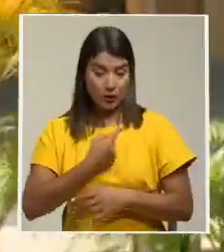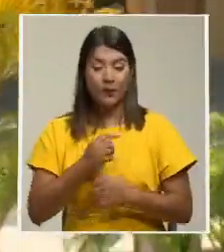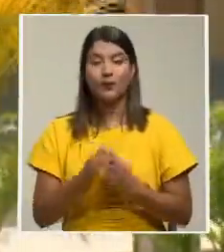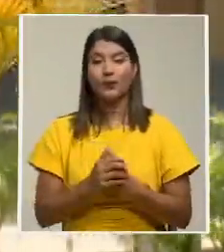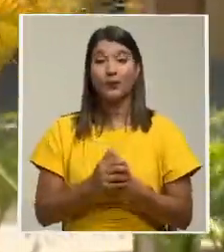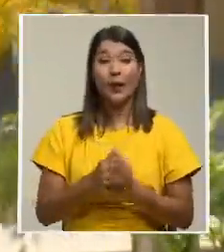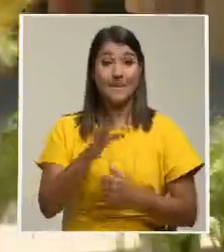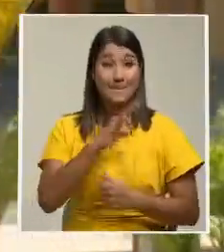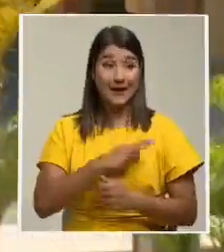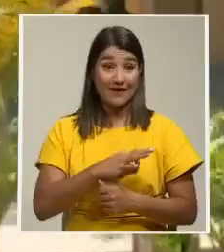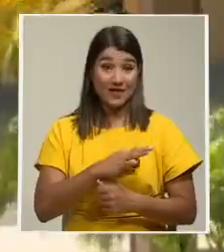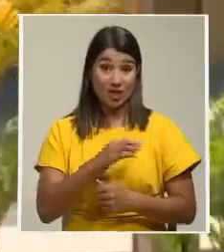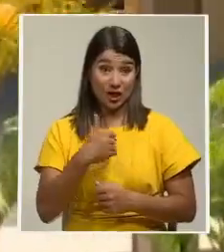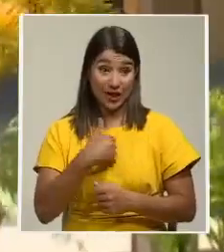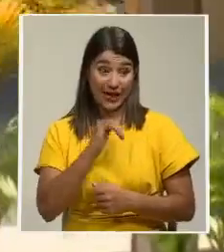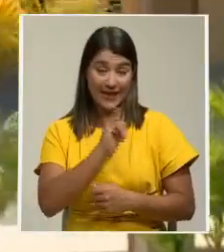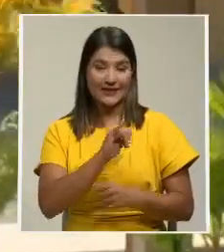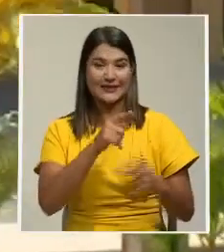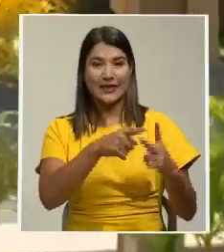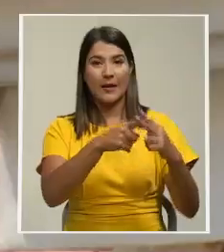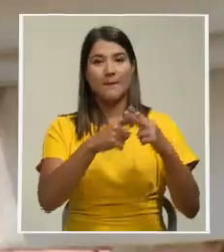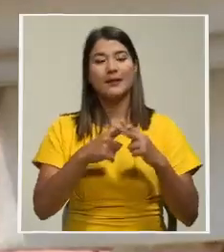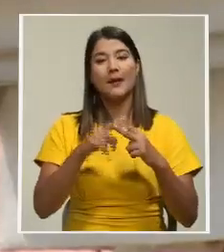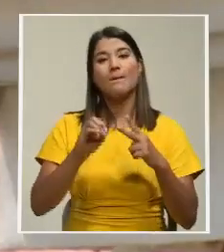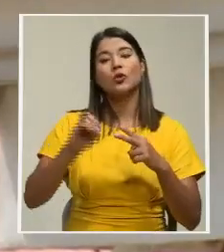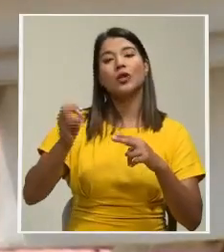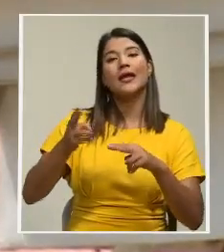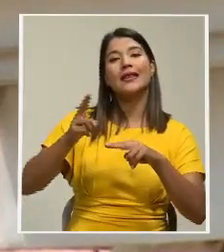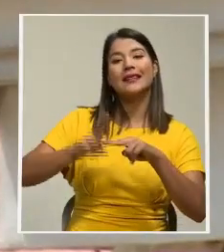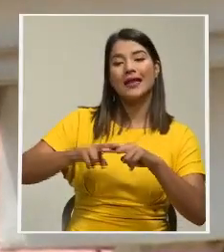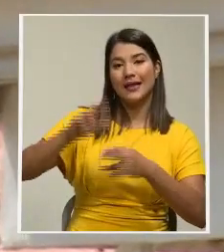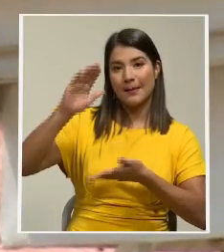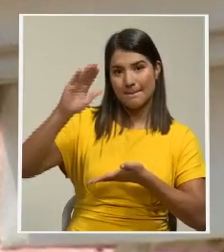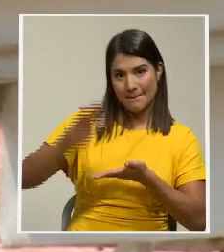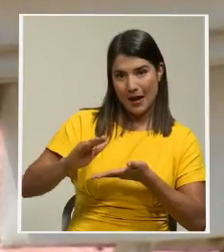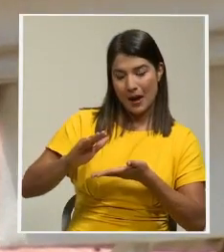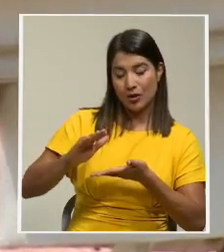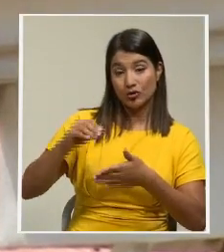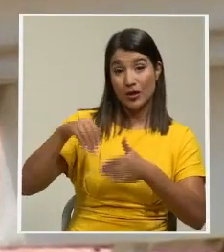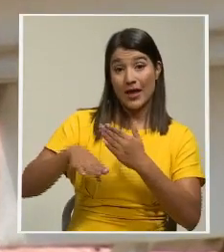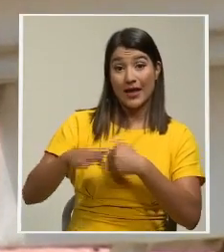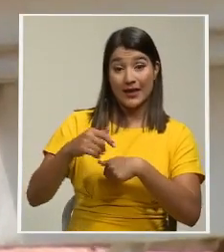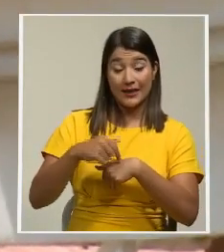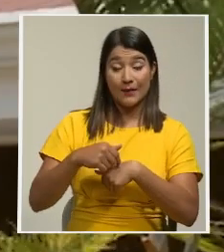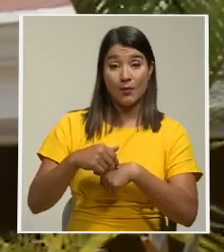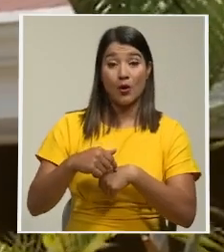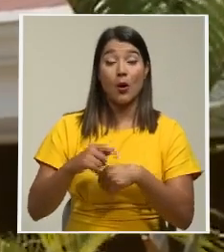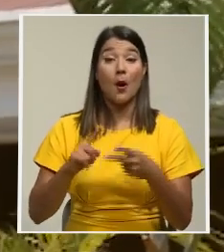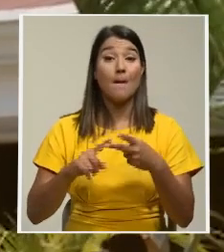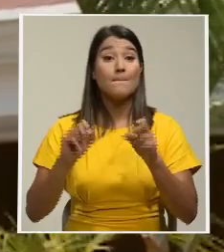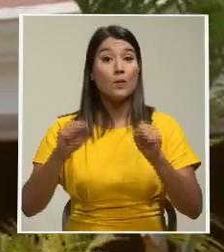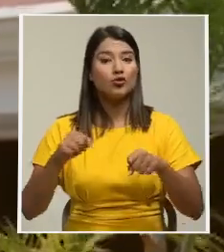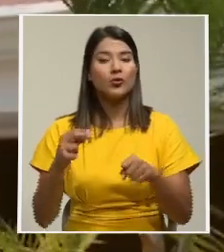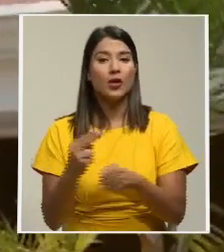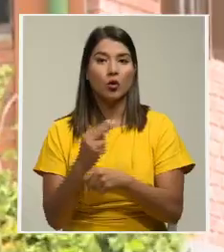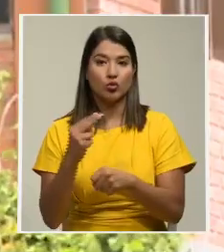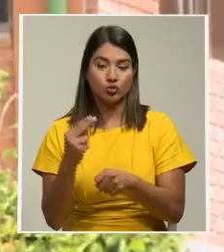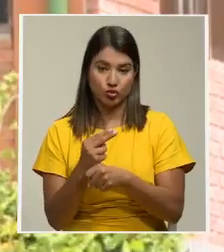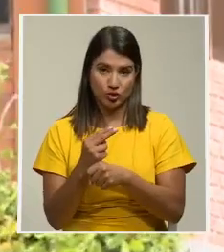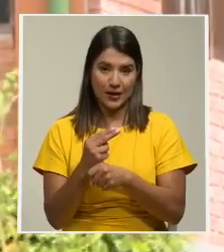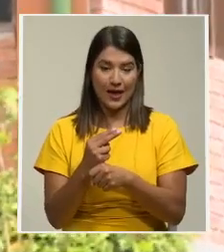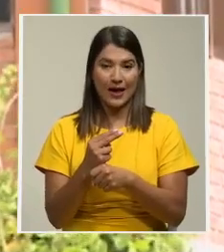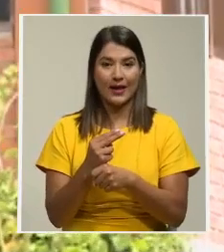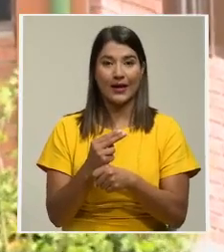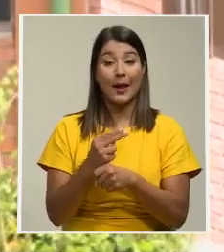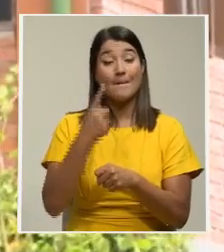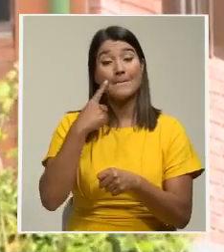este tipo de créditos destacan las tasas de interés bajas y estables durante el plazo del crédito, la posibilidad de utilizar el subsidio en la